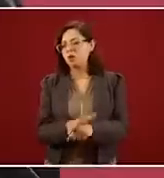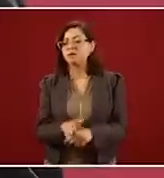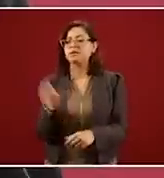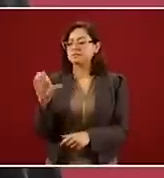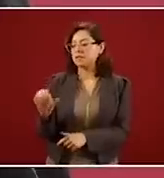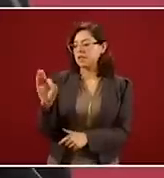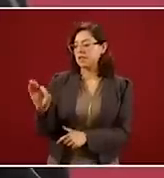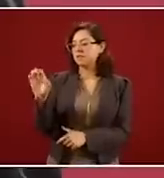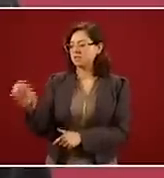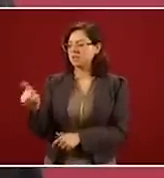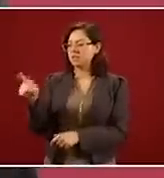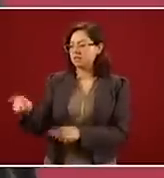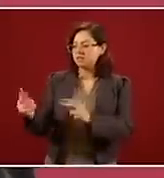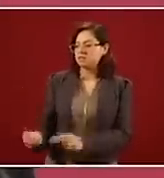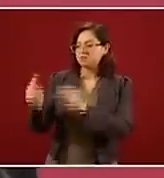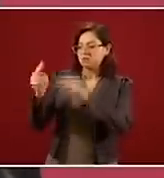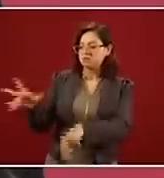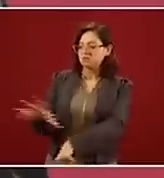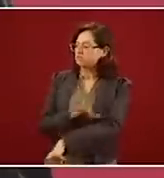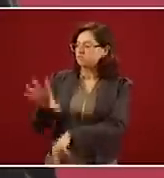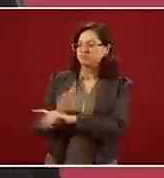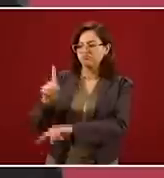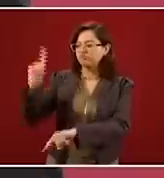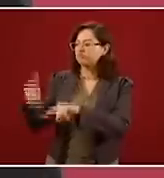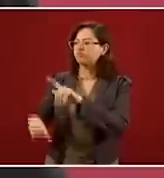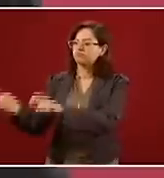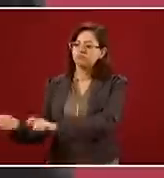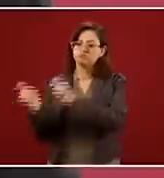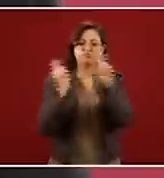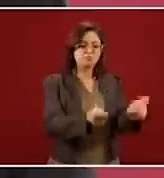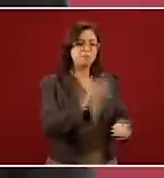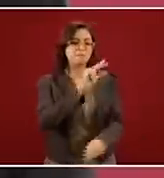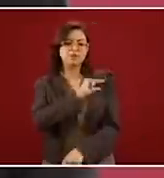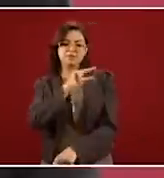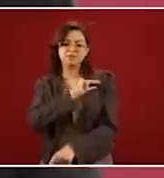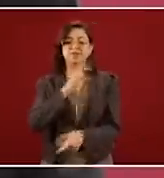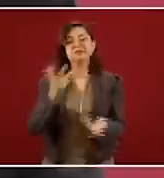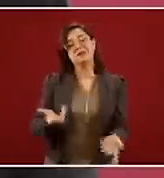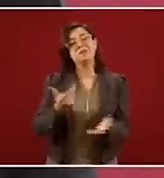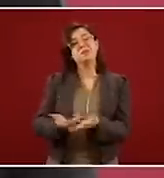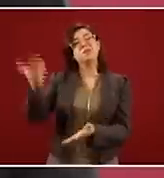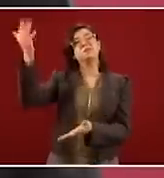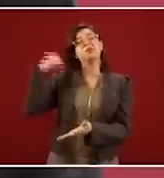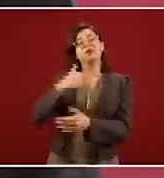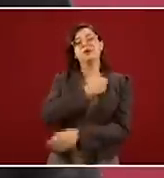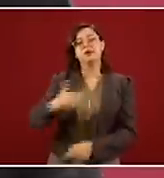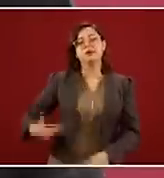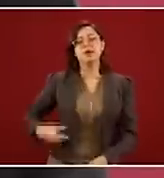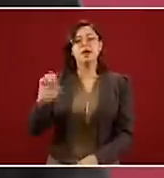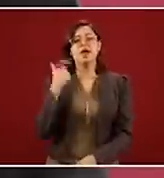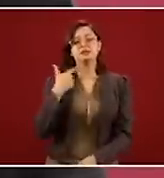el mercado a la Comisión Federal de Electricidad. Por eso, desde Salinas empezaron a dar